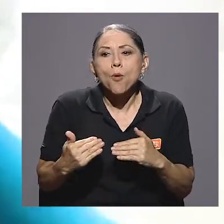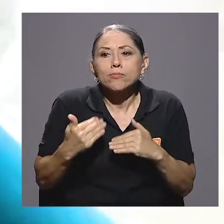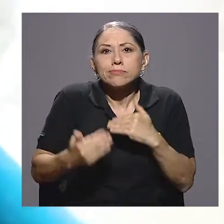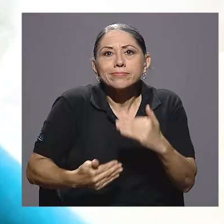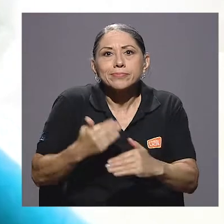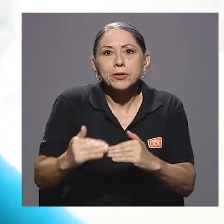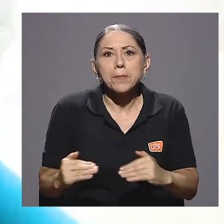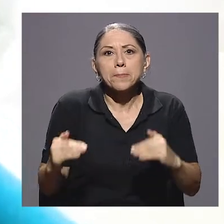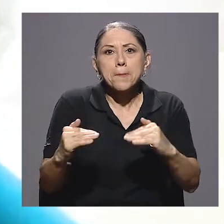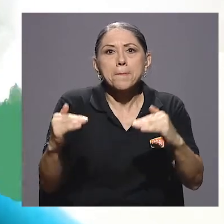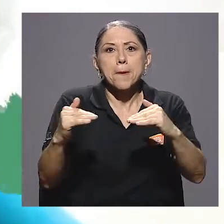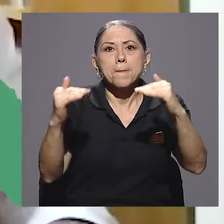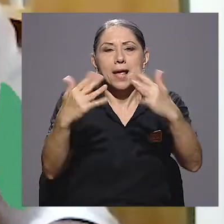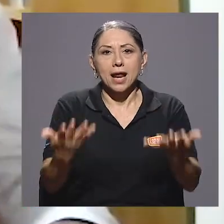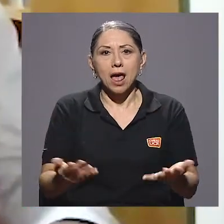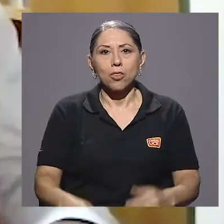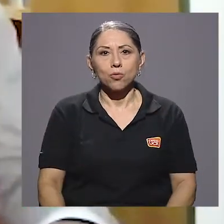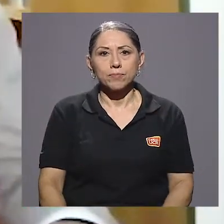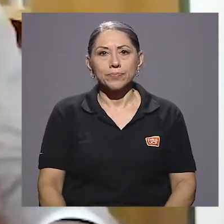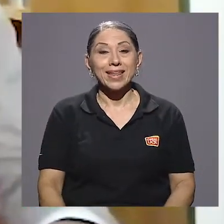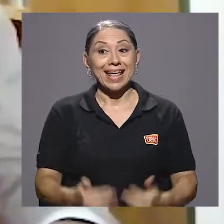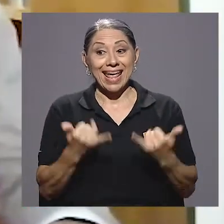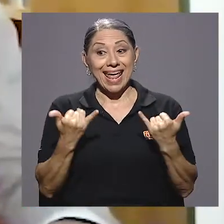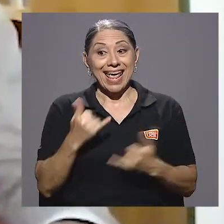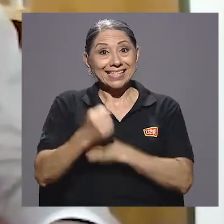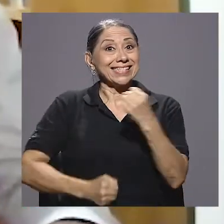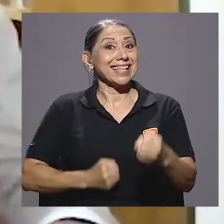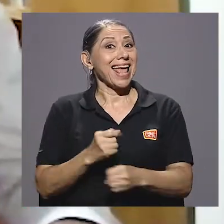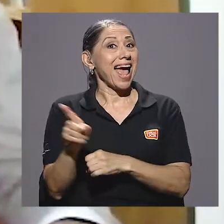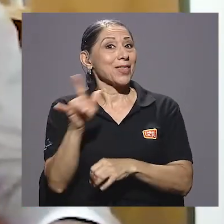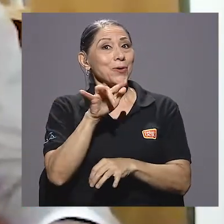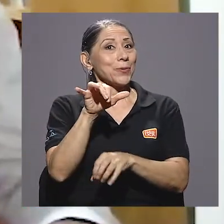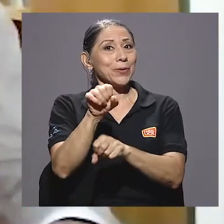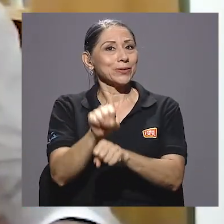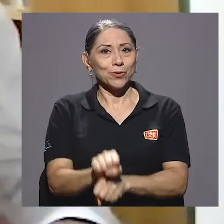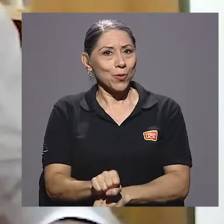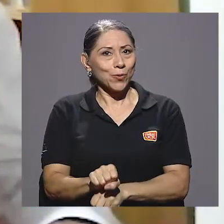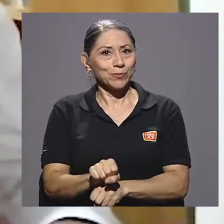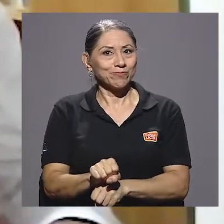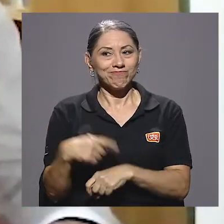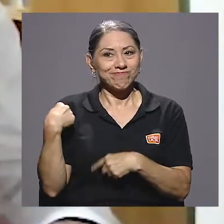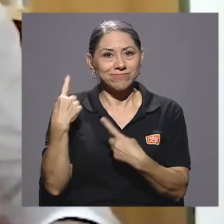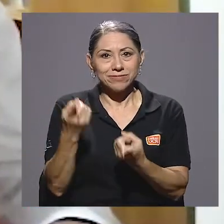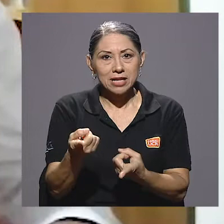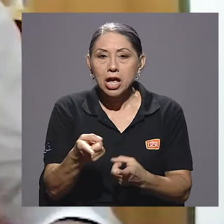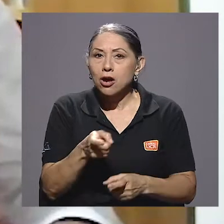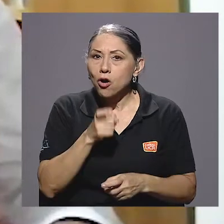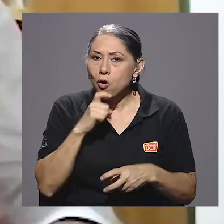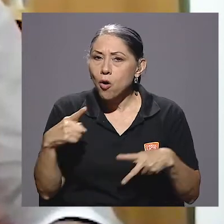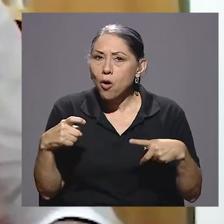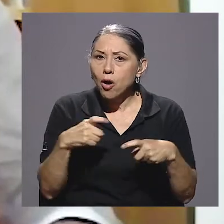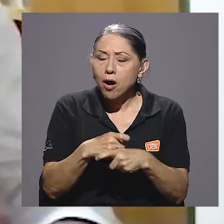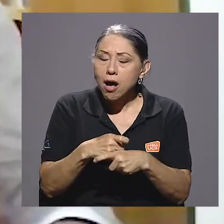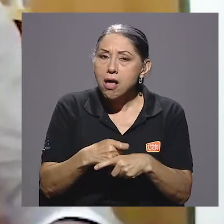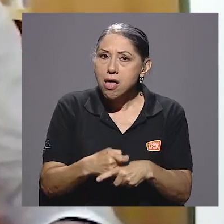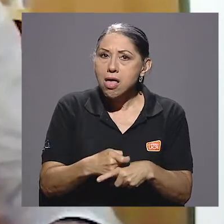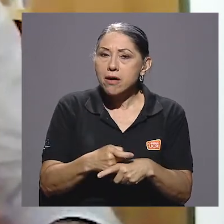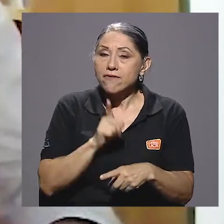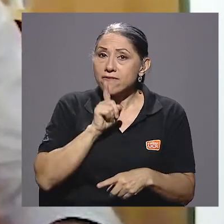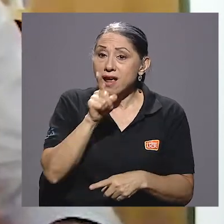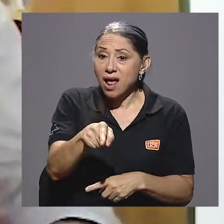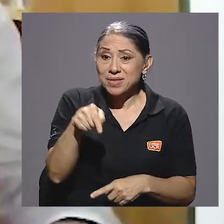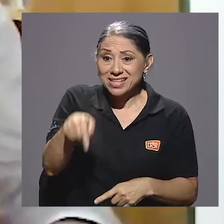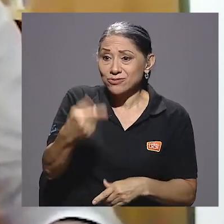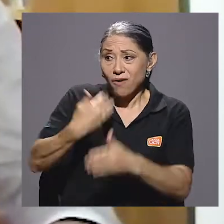grado las poblaciones? Estamos en un año atípico, ¿verdad? Un año complejo, complicado, con un panorama que realmente